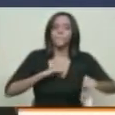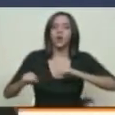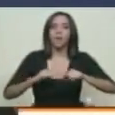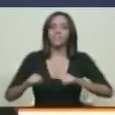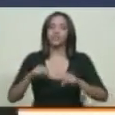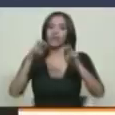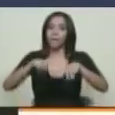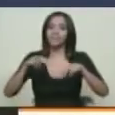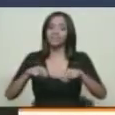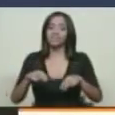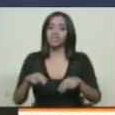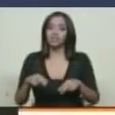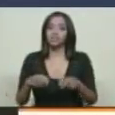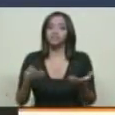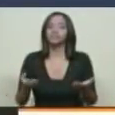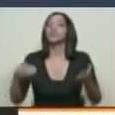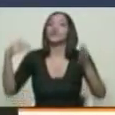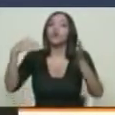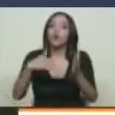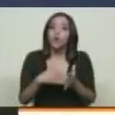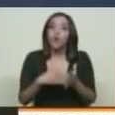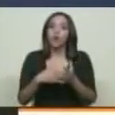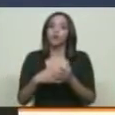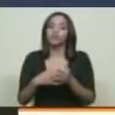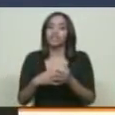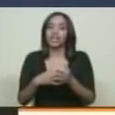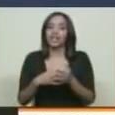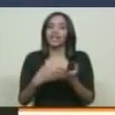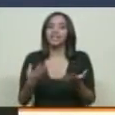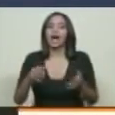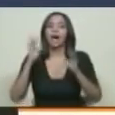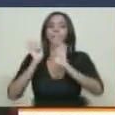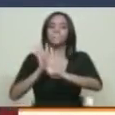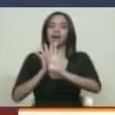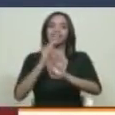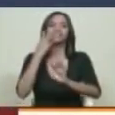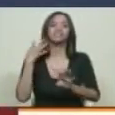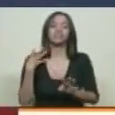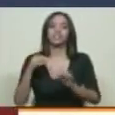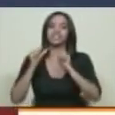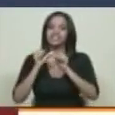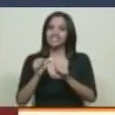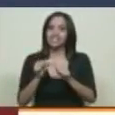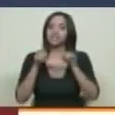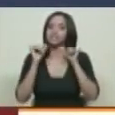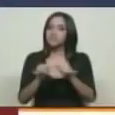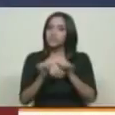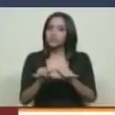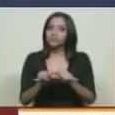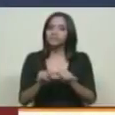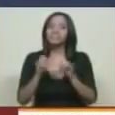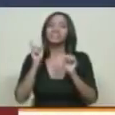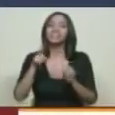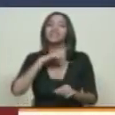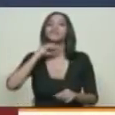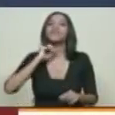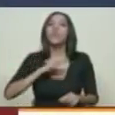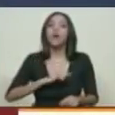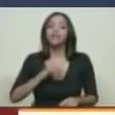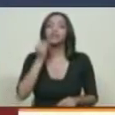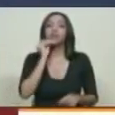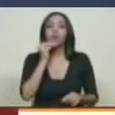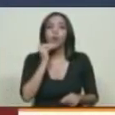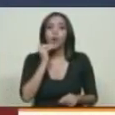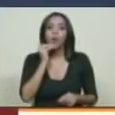campesinos de Latillo. Contra el caso del compañero de la Marcha Admirable, continúa la situación y el asesinato de un joven campesino